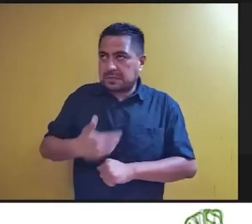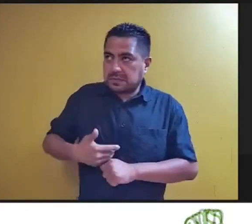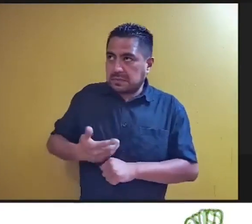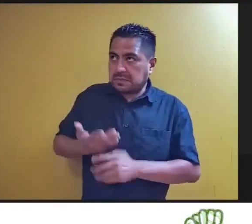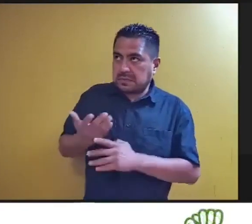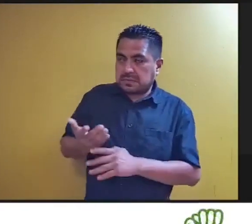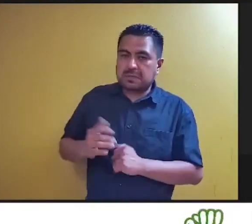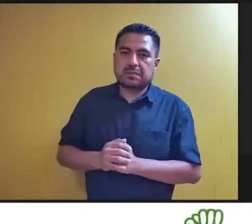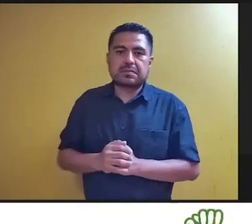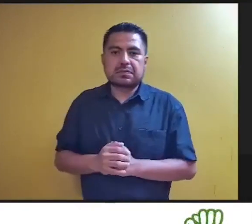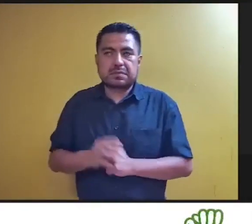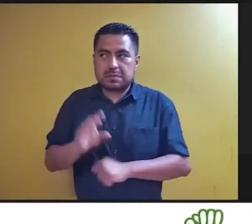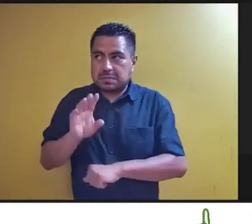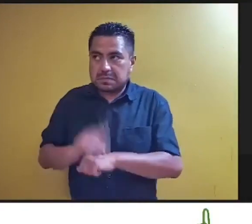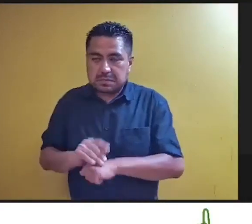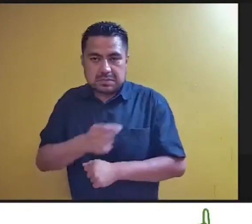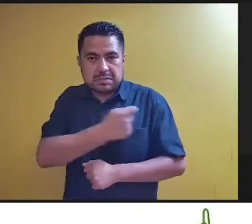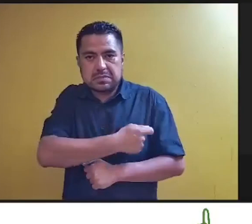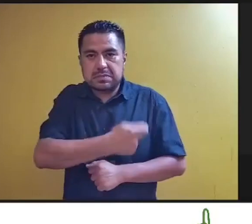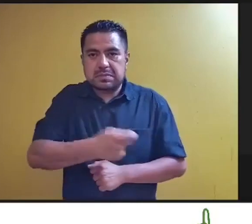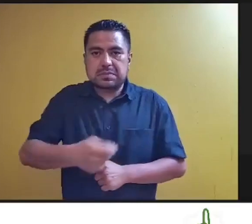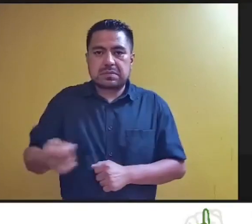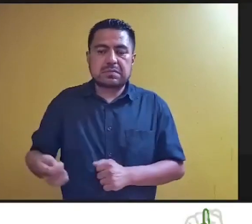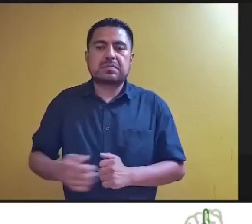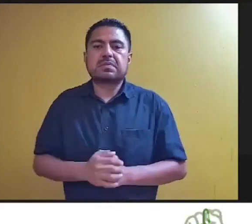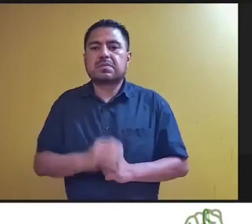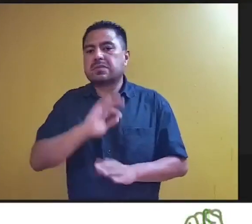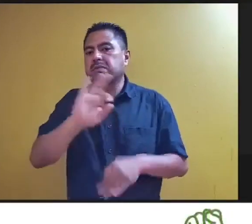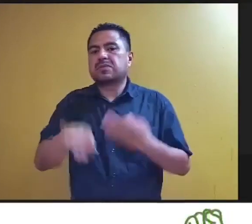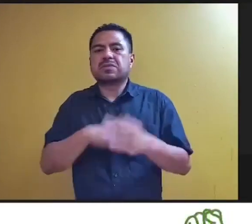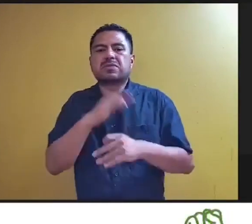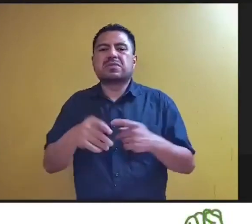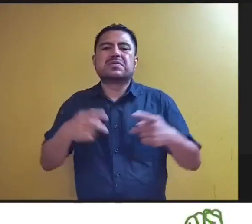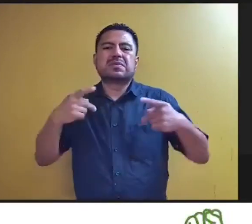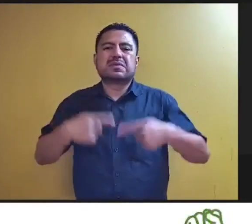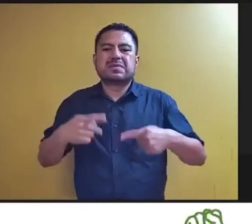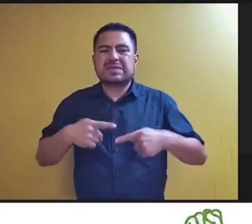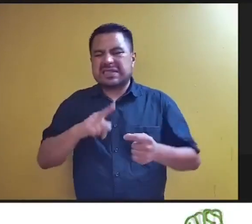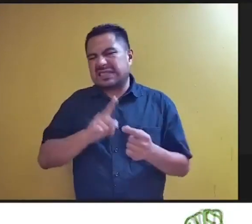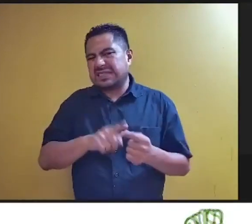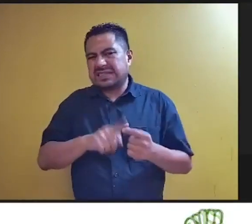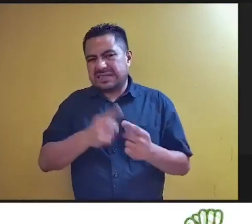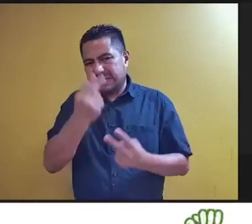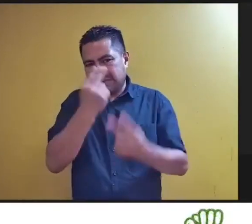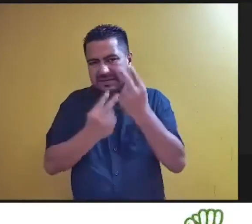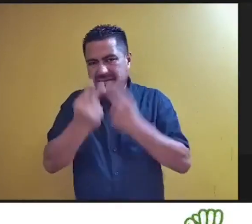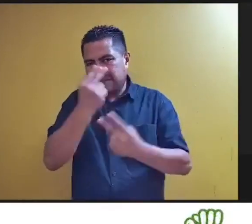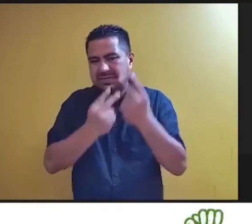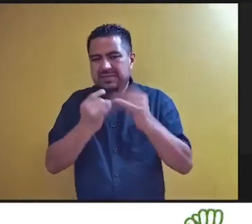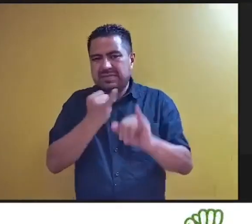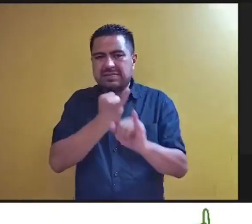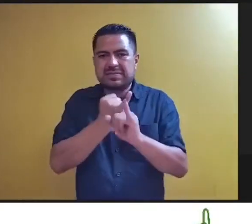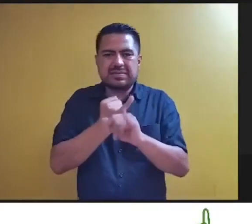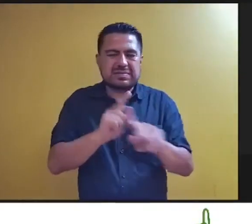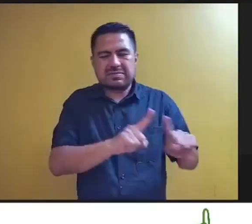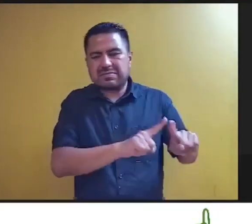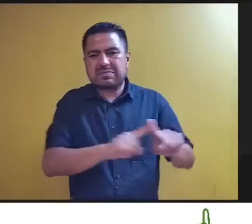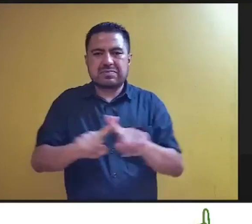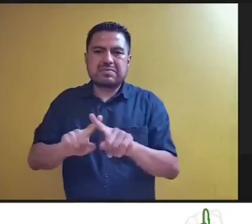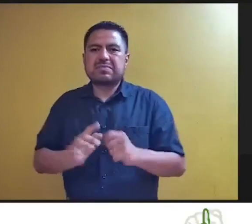presidenta. Un saludo a todas las personas que nos siguen a través de las